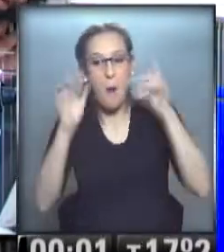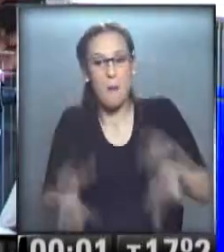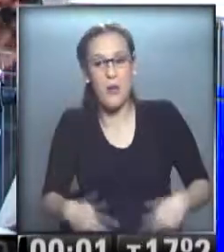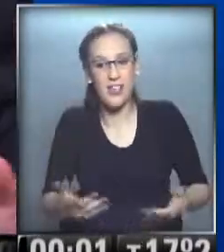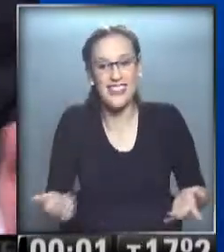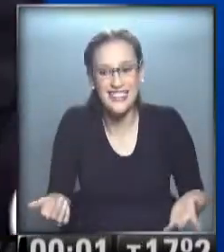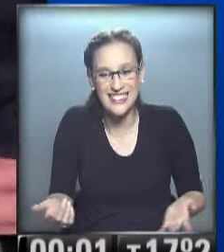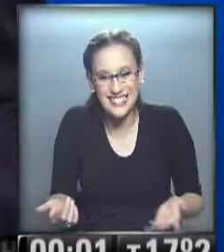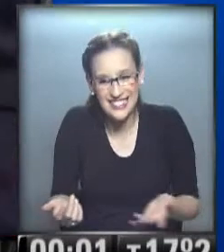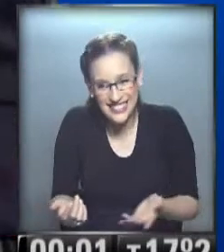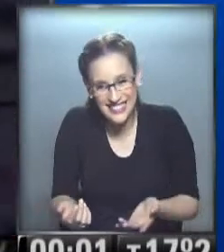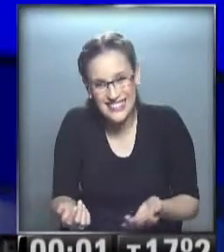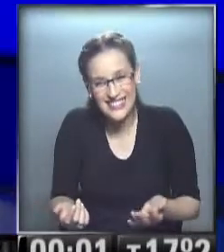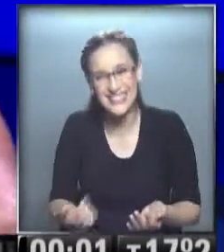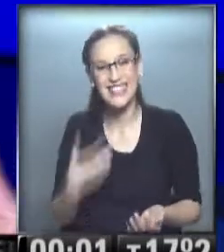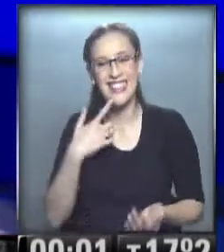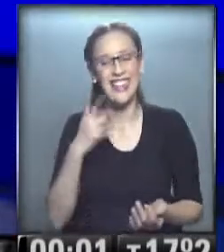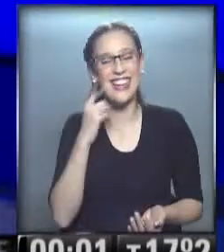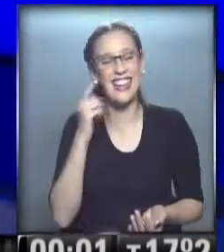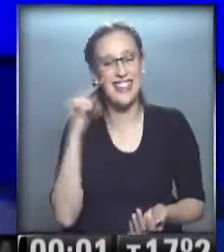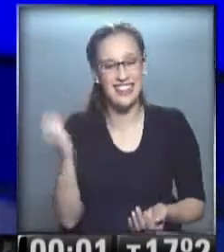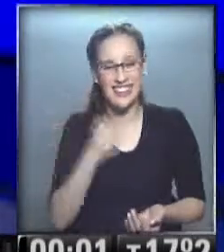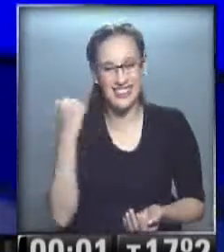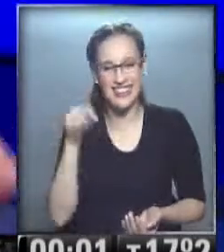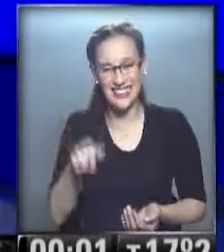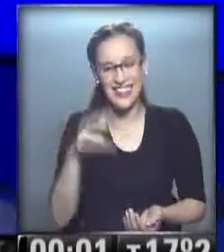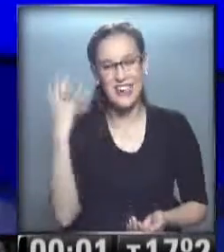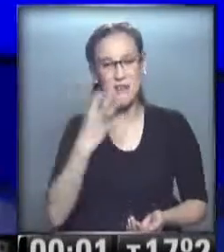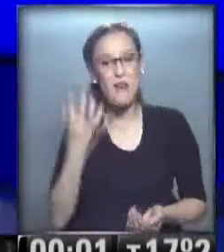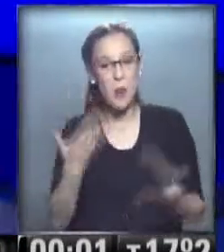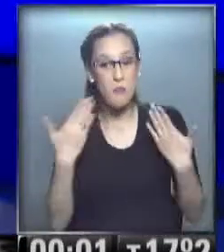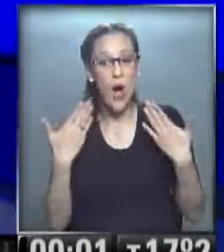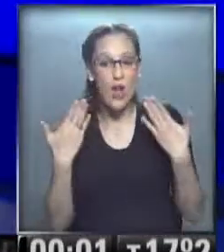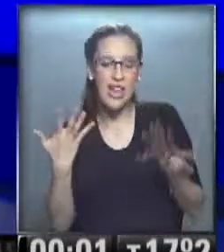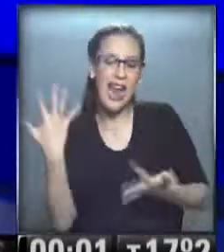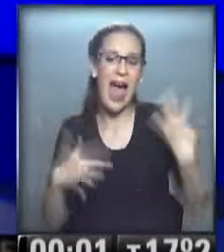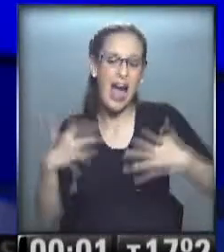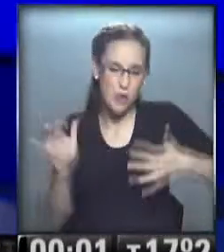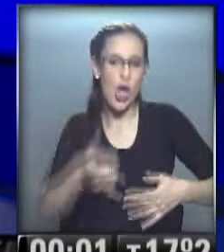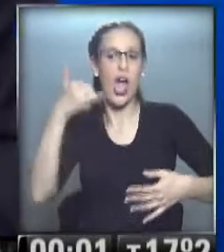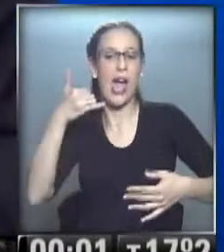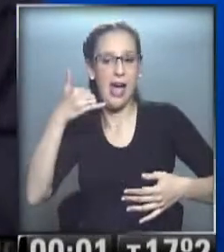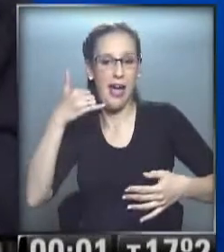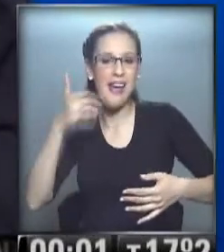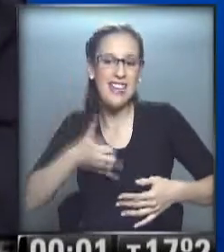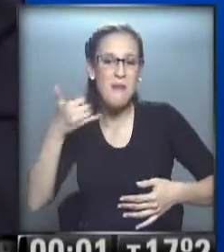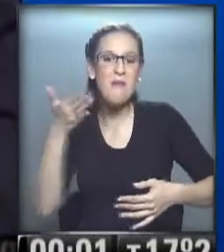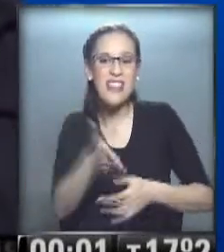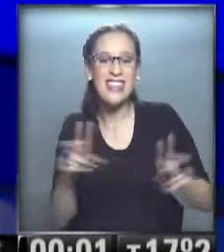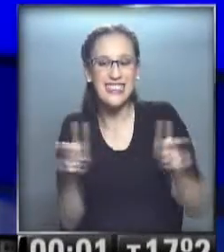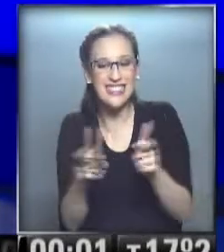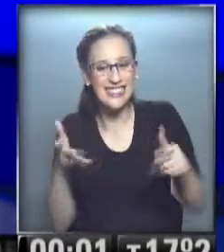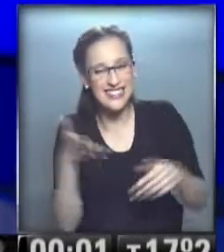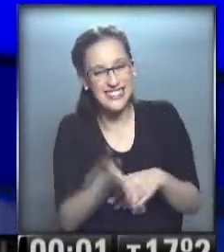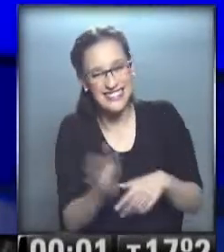lo que digo es que Maxi, una personalidad tan importante como vos puede llegar a conseguirlo más fácil que cualquier otro ser humano que quiera conseguirlo vía internet. Bueno, vamos a ver. Porque ya a